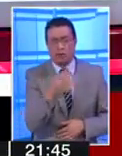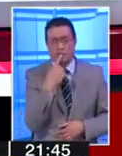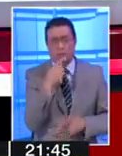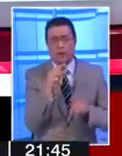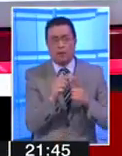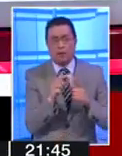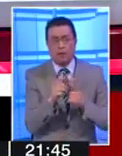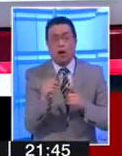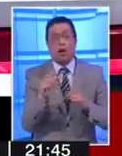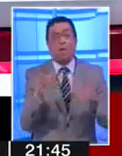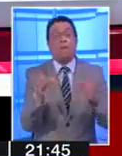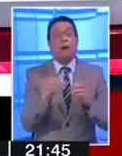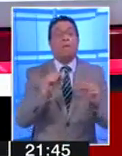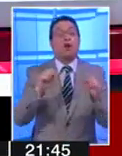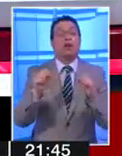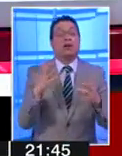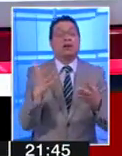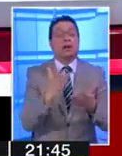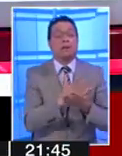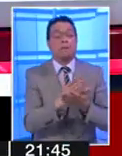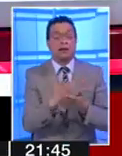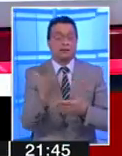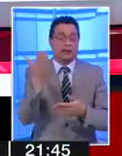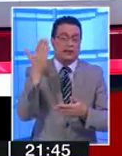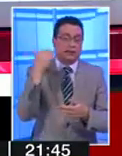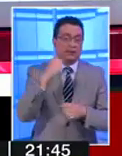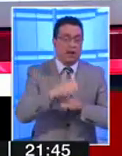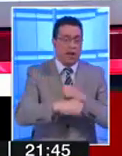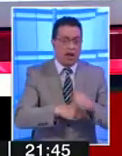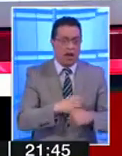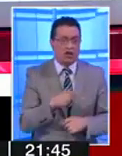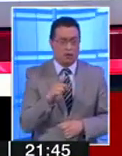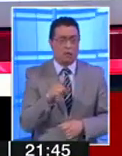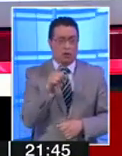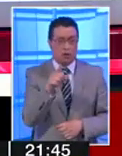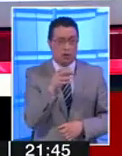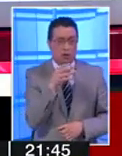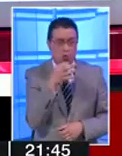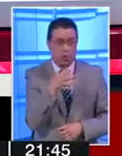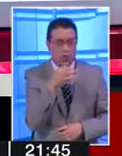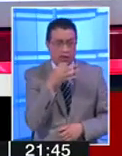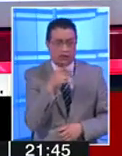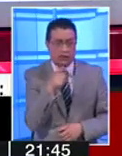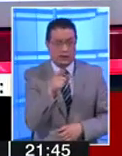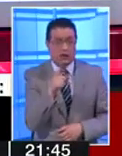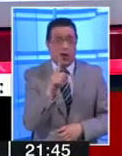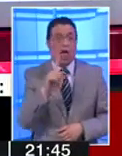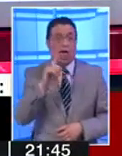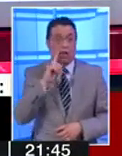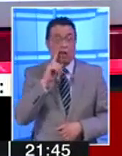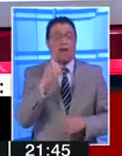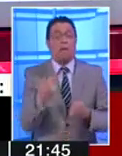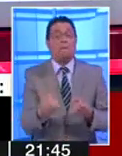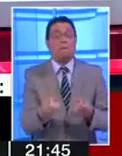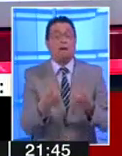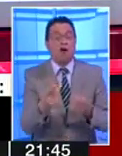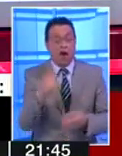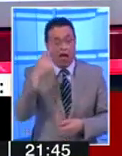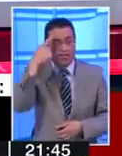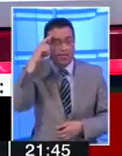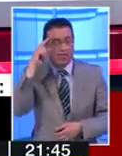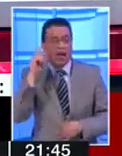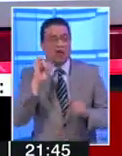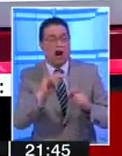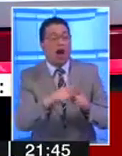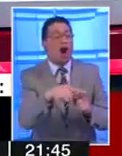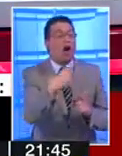el contexto político, lo que estaba ocurriendo en aquellos años, y usted dice, ellos tuvieron que provocar daño a otros y a